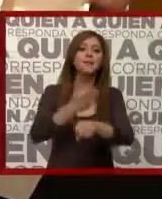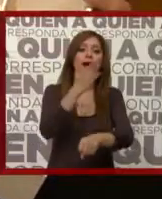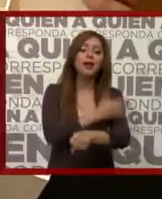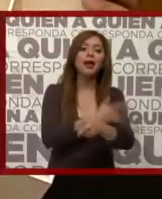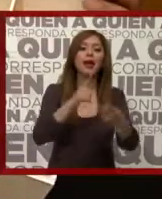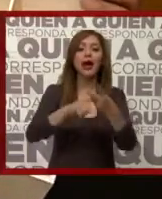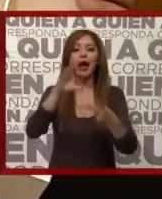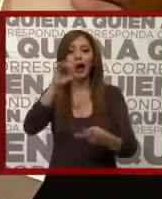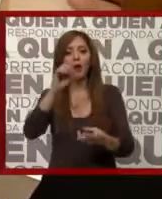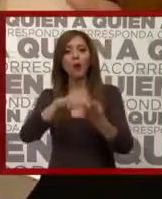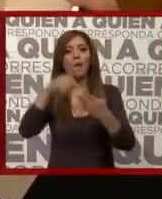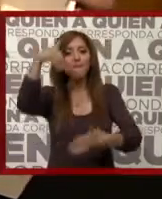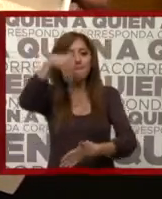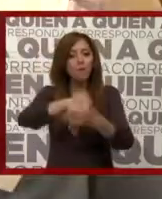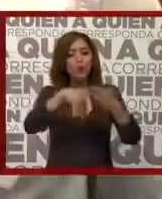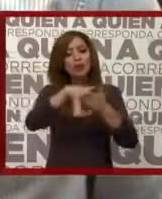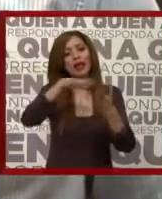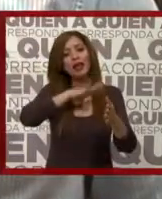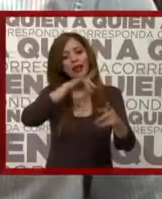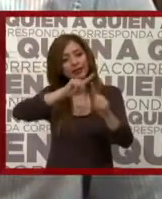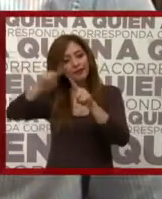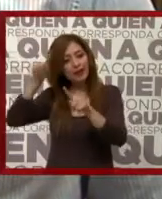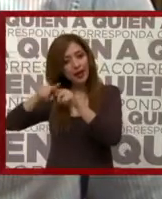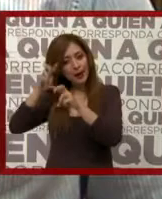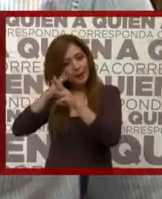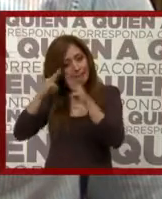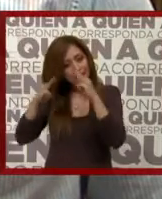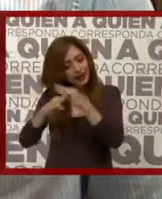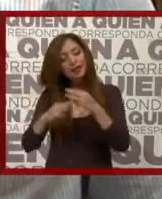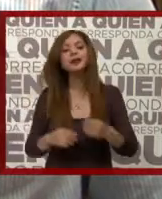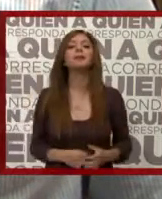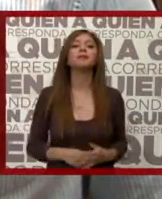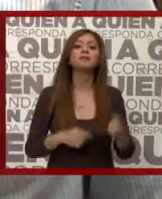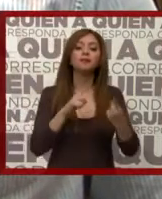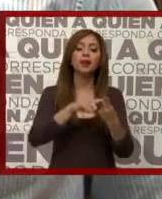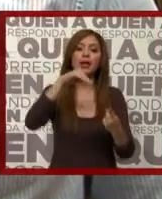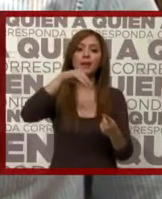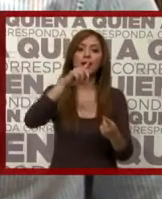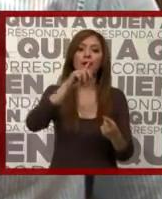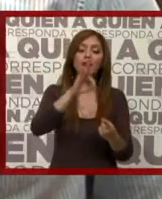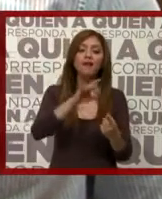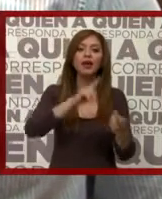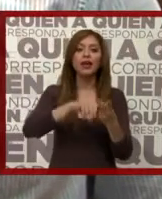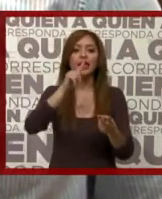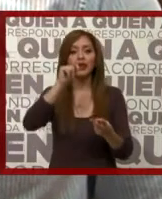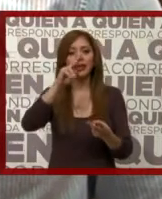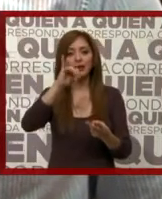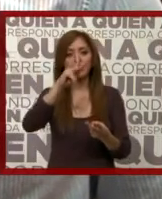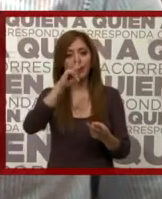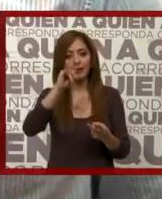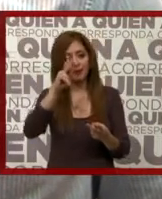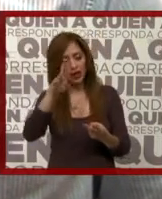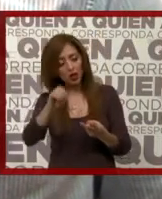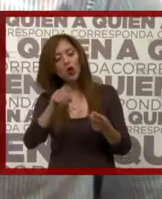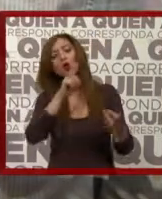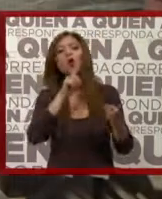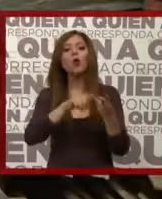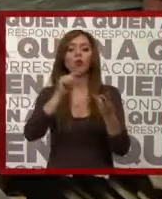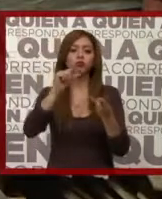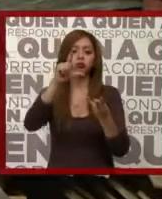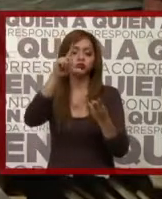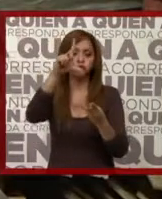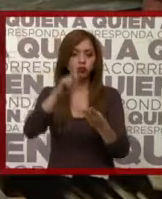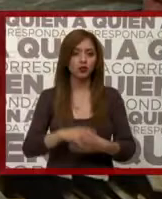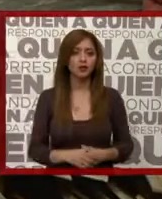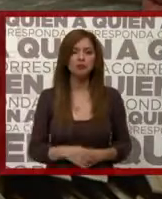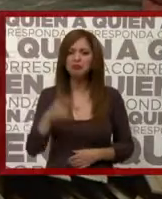de papel y más envolturas. Trabajamos lo que es MDF, madera maciza, triple A de pino, ¿sí? De los diferentes grosores. Para